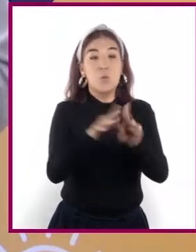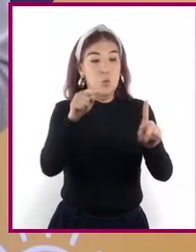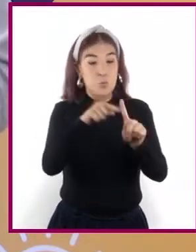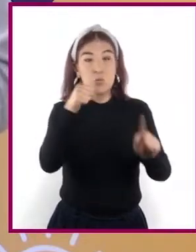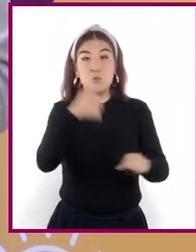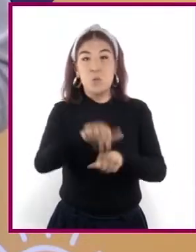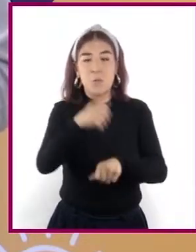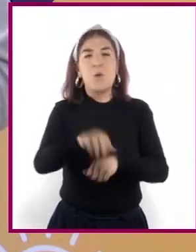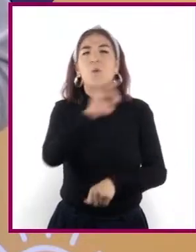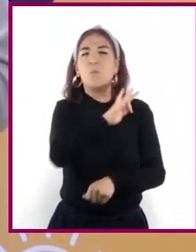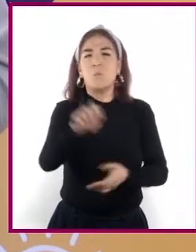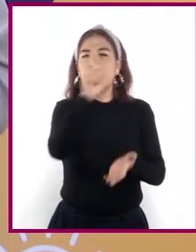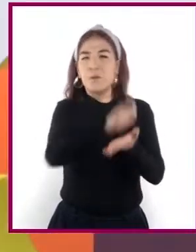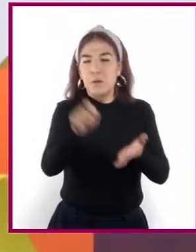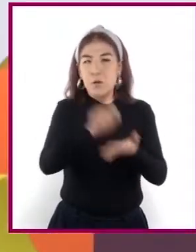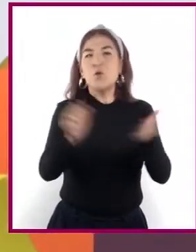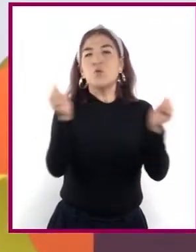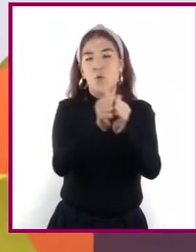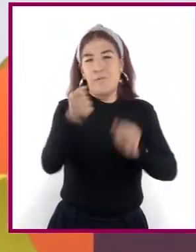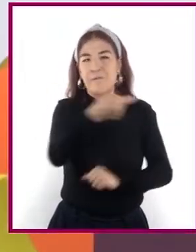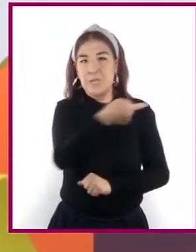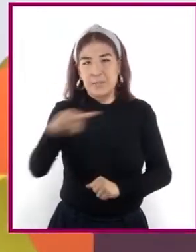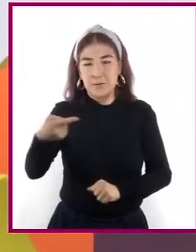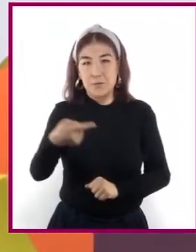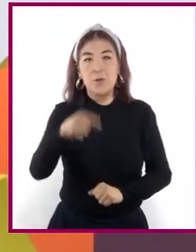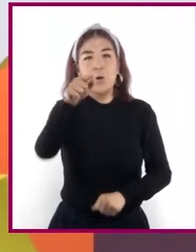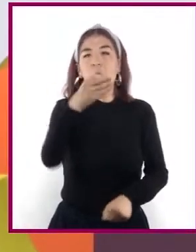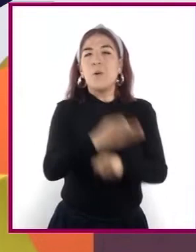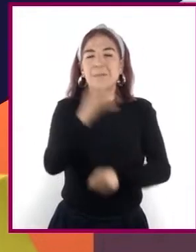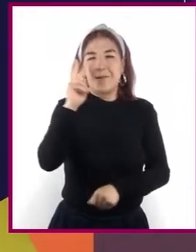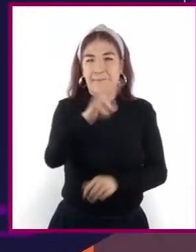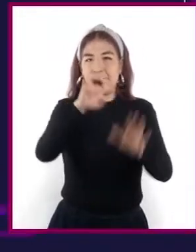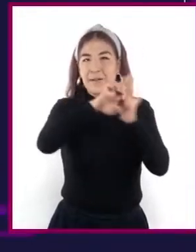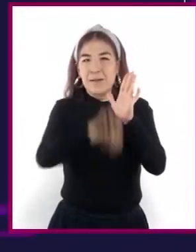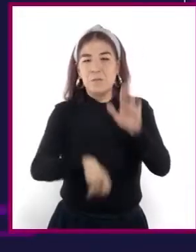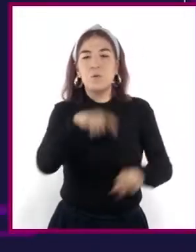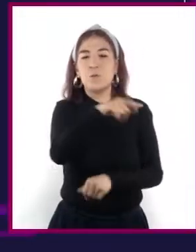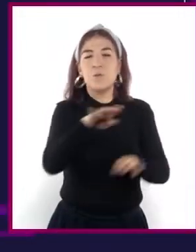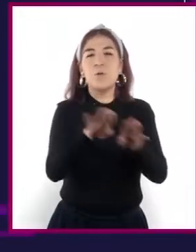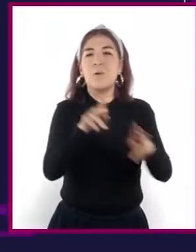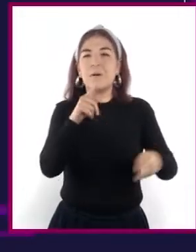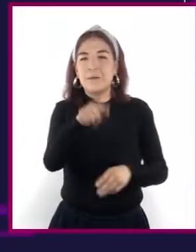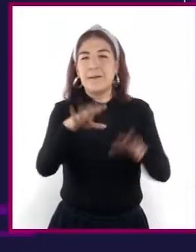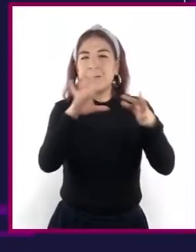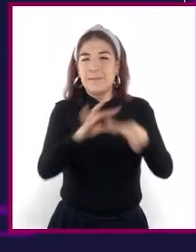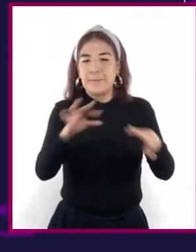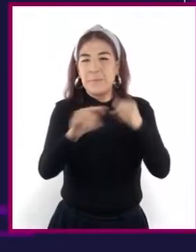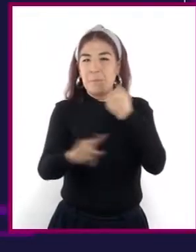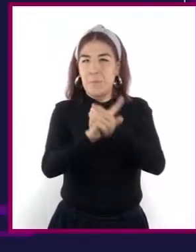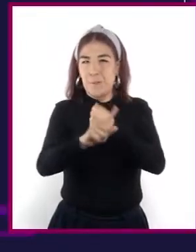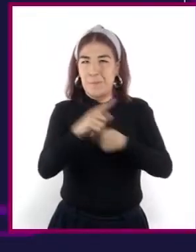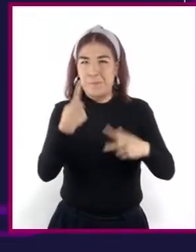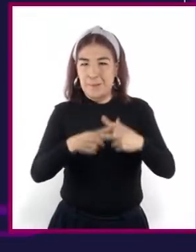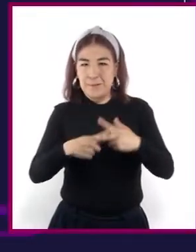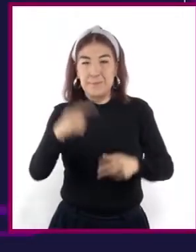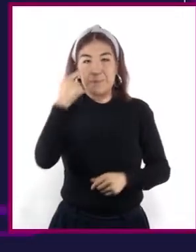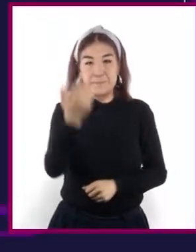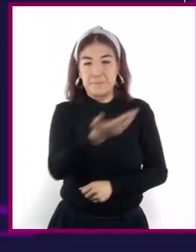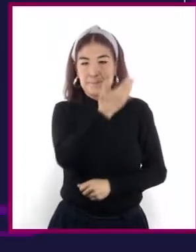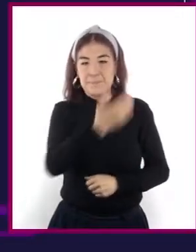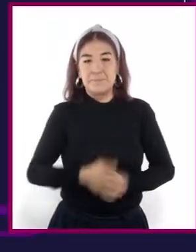puede escribir como una fracción. Veamos un ejemplo con la siguiente situación. En el